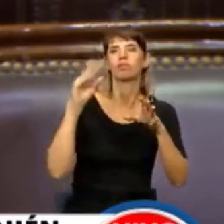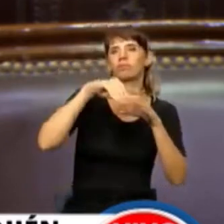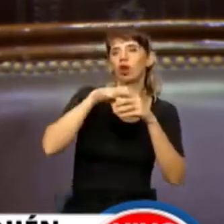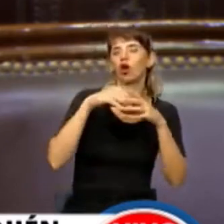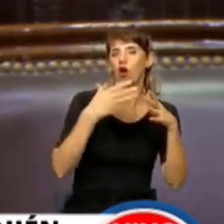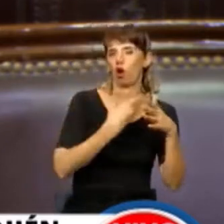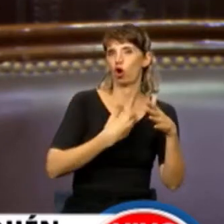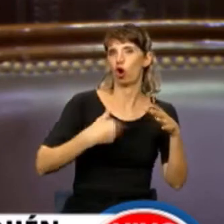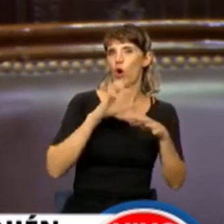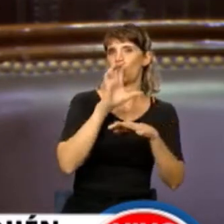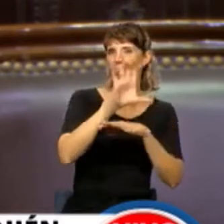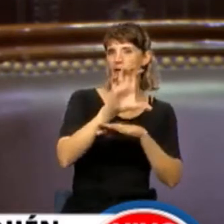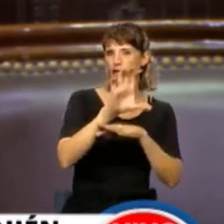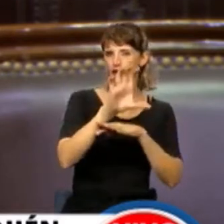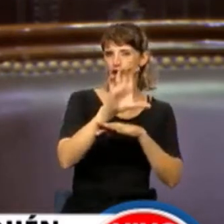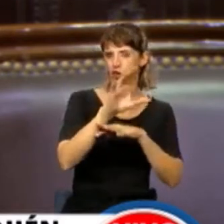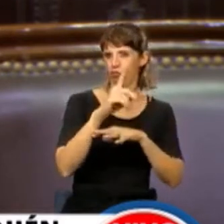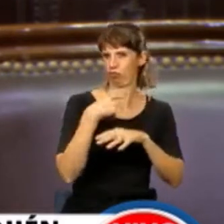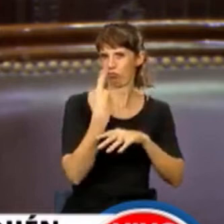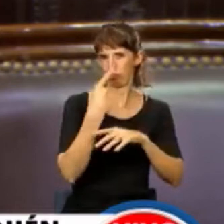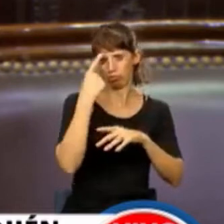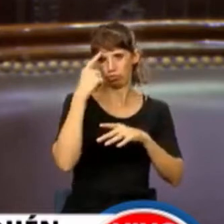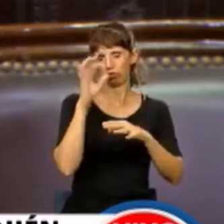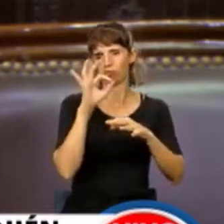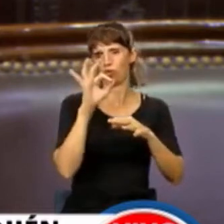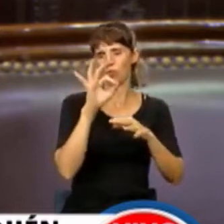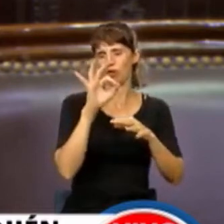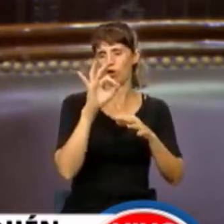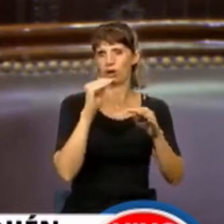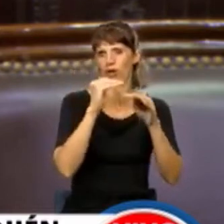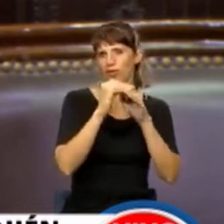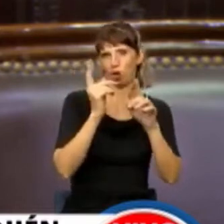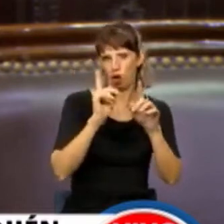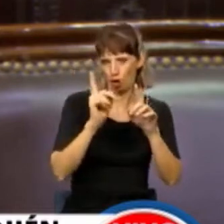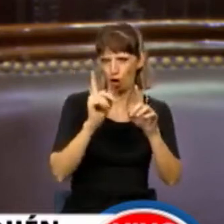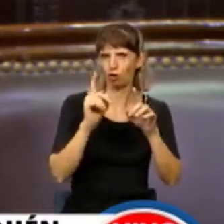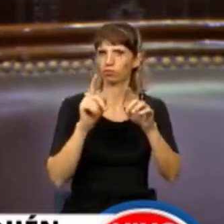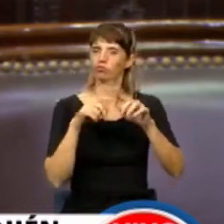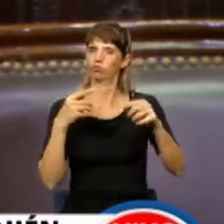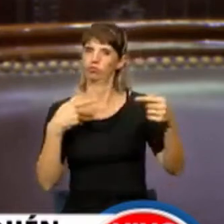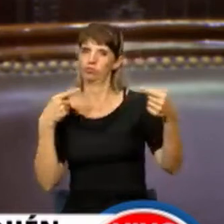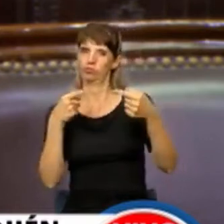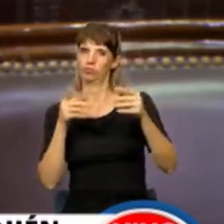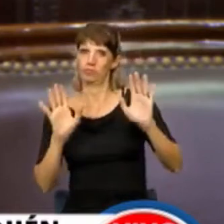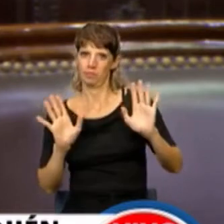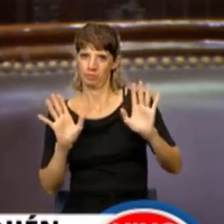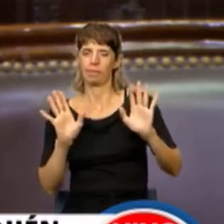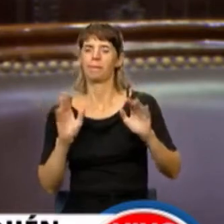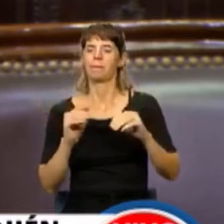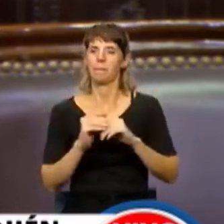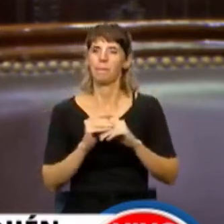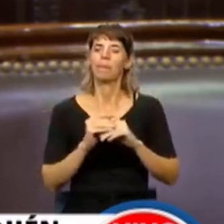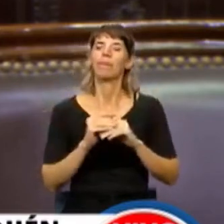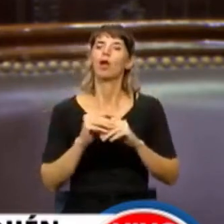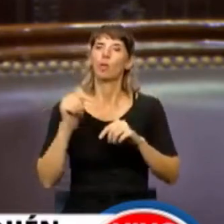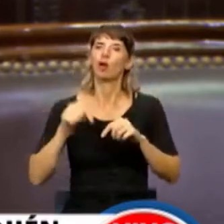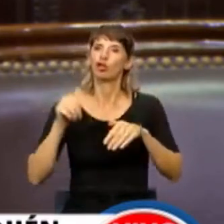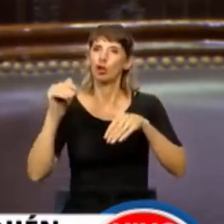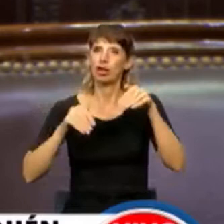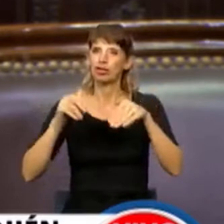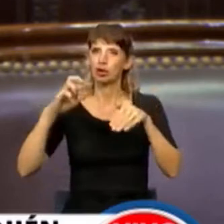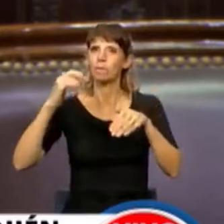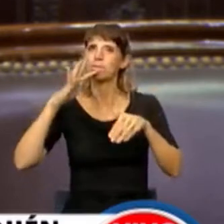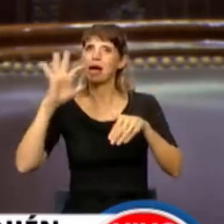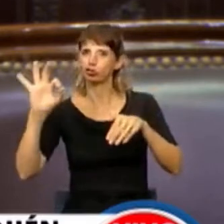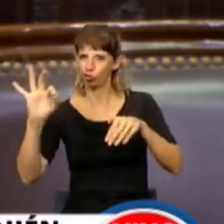provincia, pertenecemos a diferentes líneas internas, fuimos a elecciones PASO, si nosotros hoy, para poder